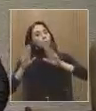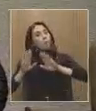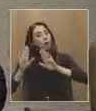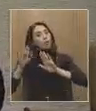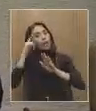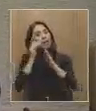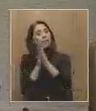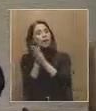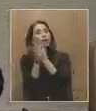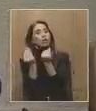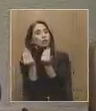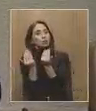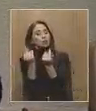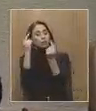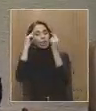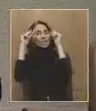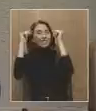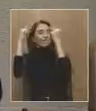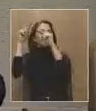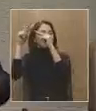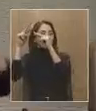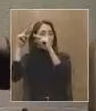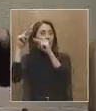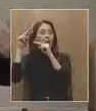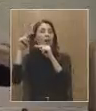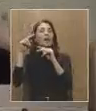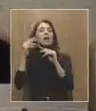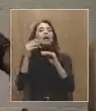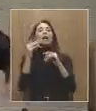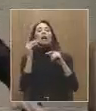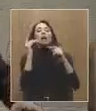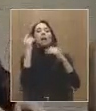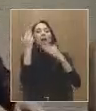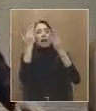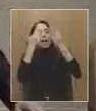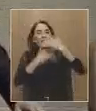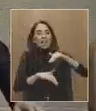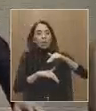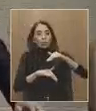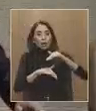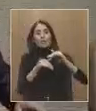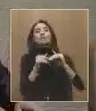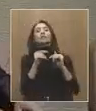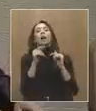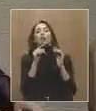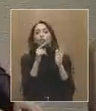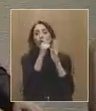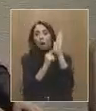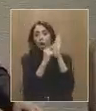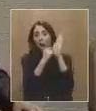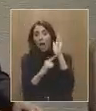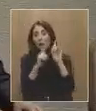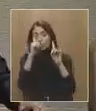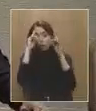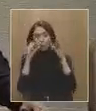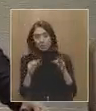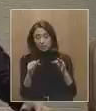sus expectativas ideológicas, neutralizando el efecto de algunas medidas